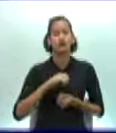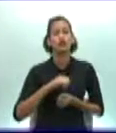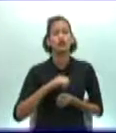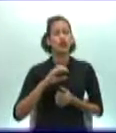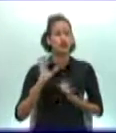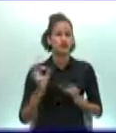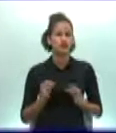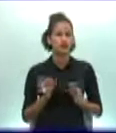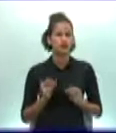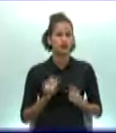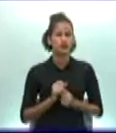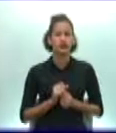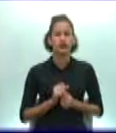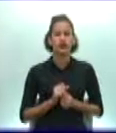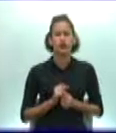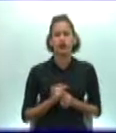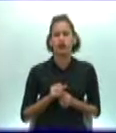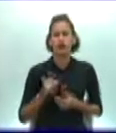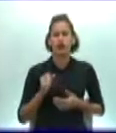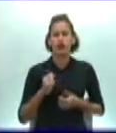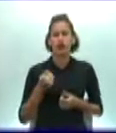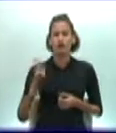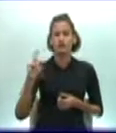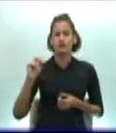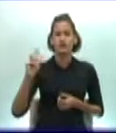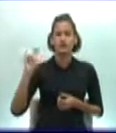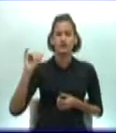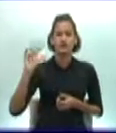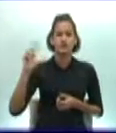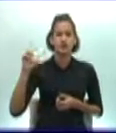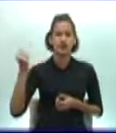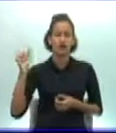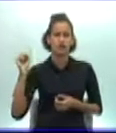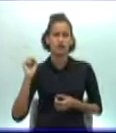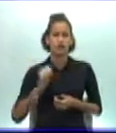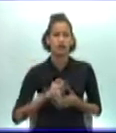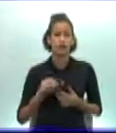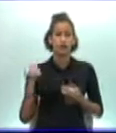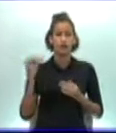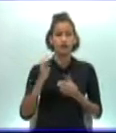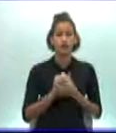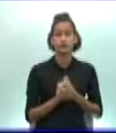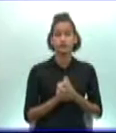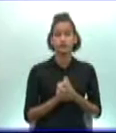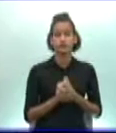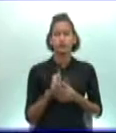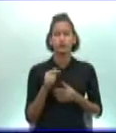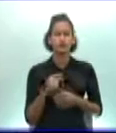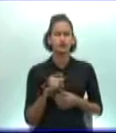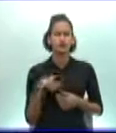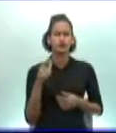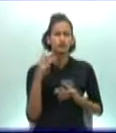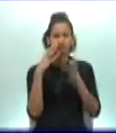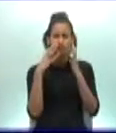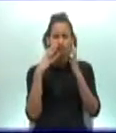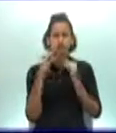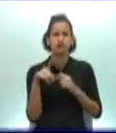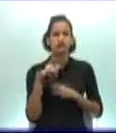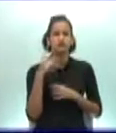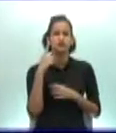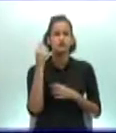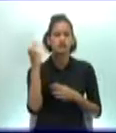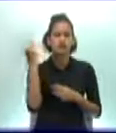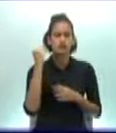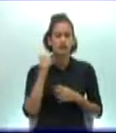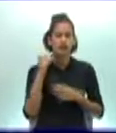específicamente de las Antillas Mayores. Es importante que ustedes conozcan que su